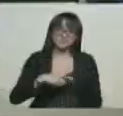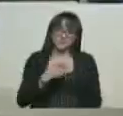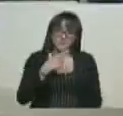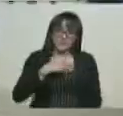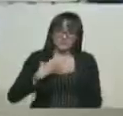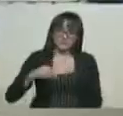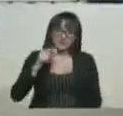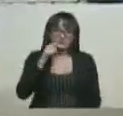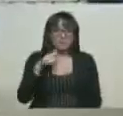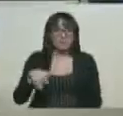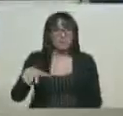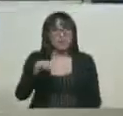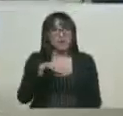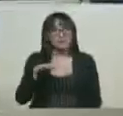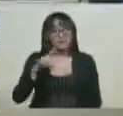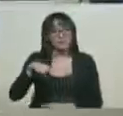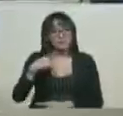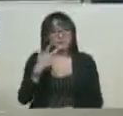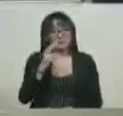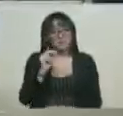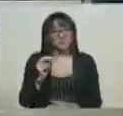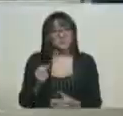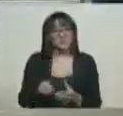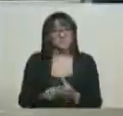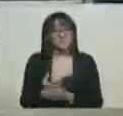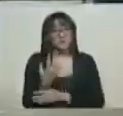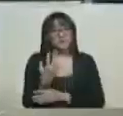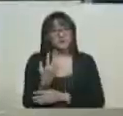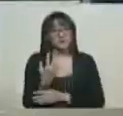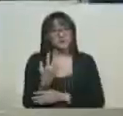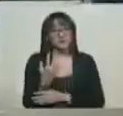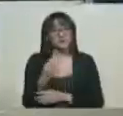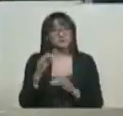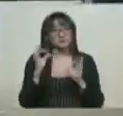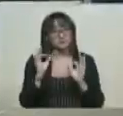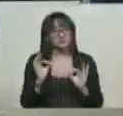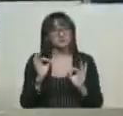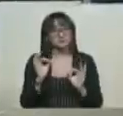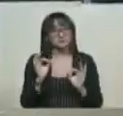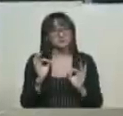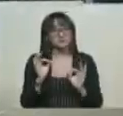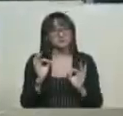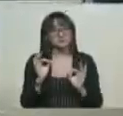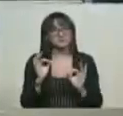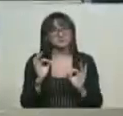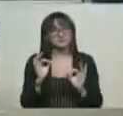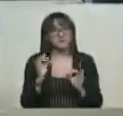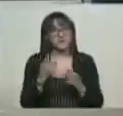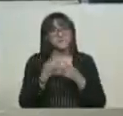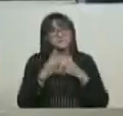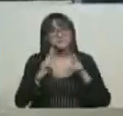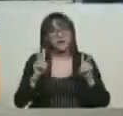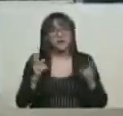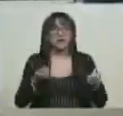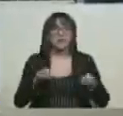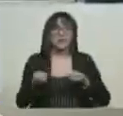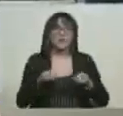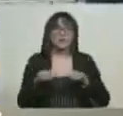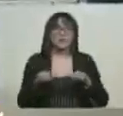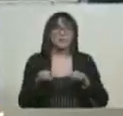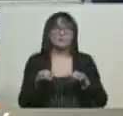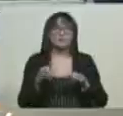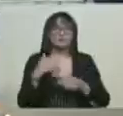presidente pueblo, el próximo 20 de mayo, yo les juro que les garantizo la paz económica,